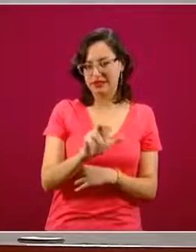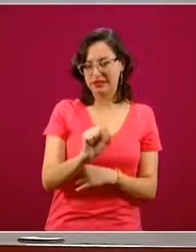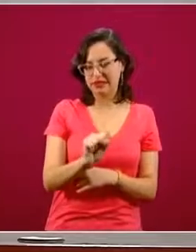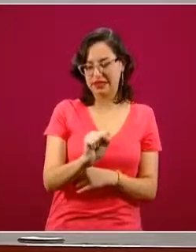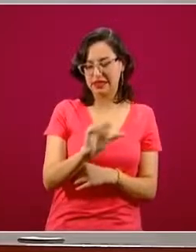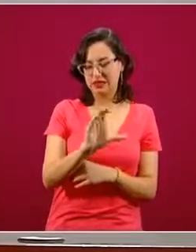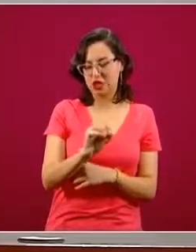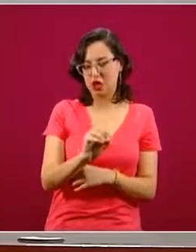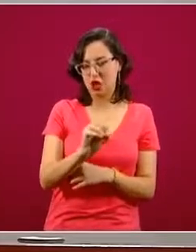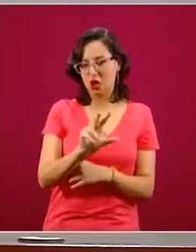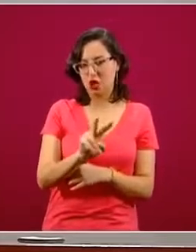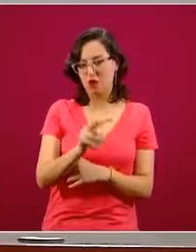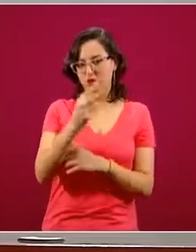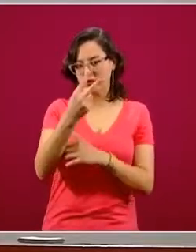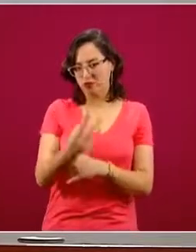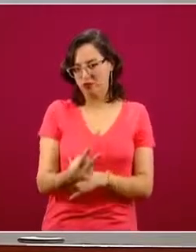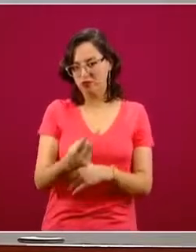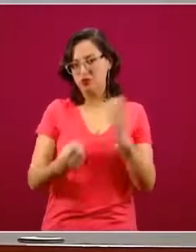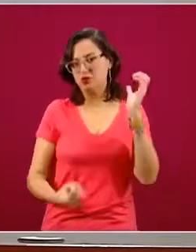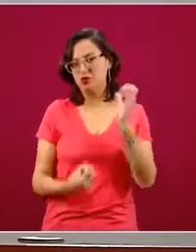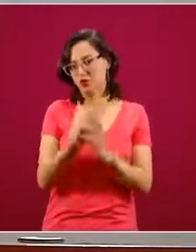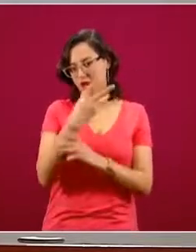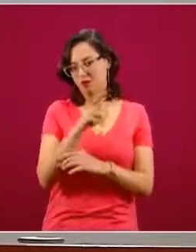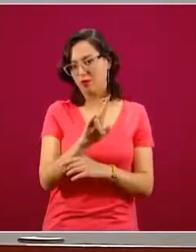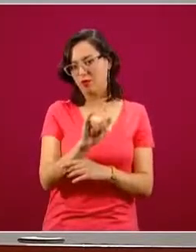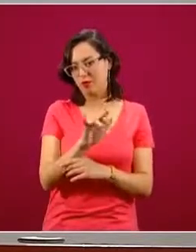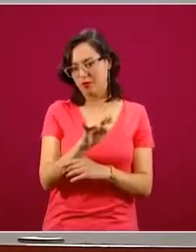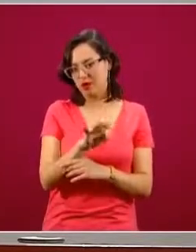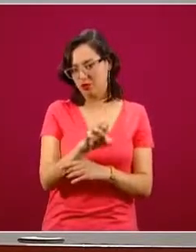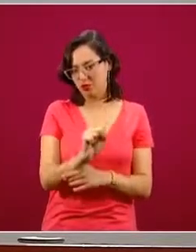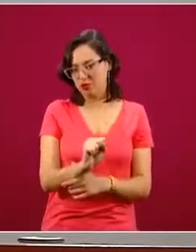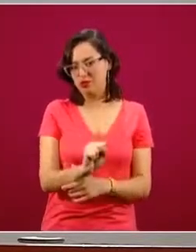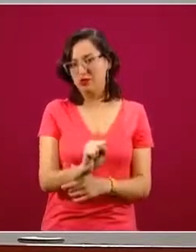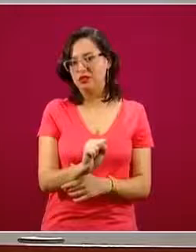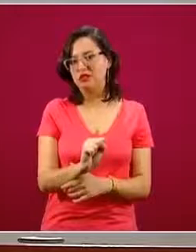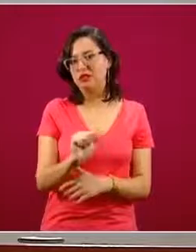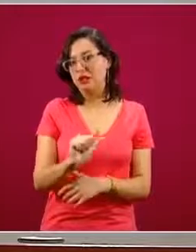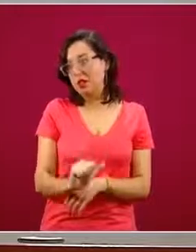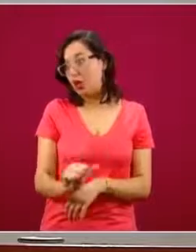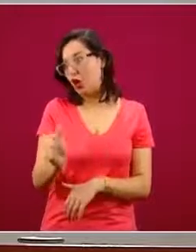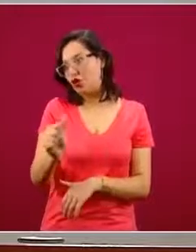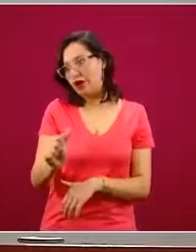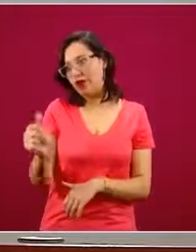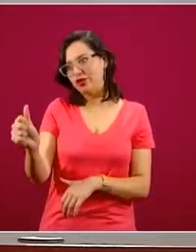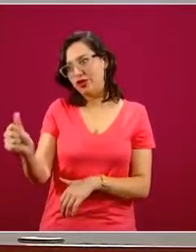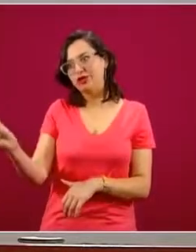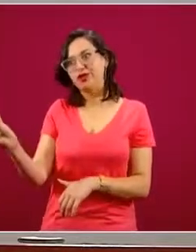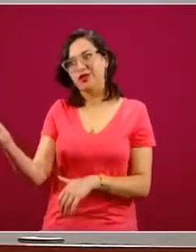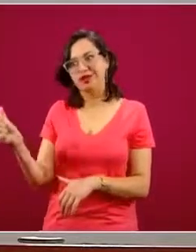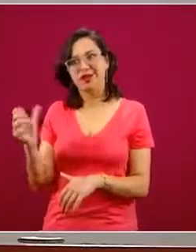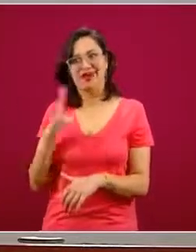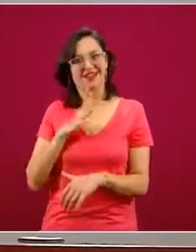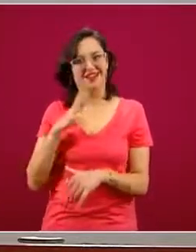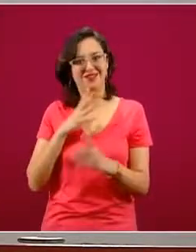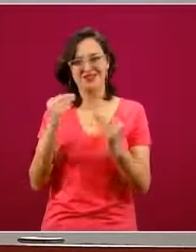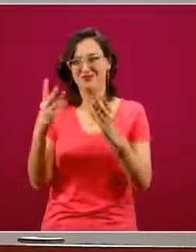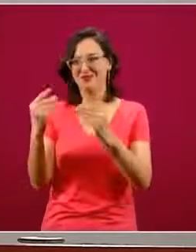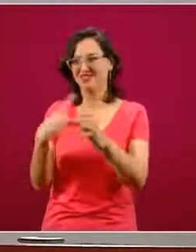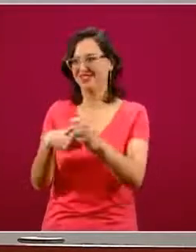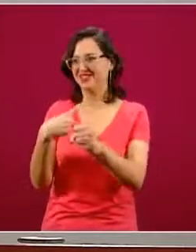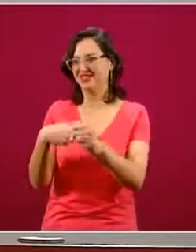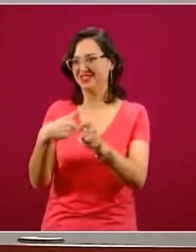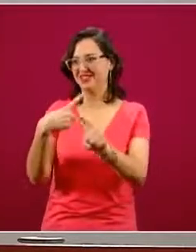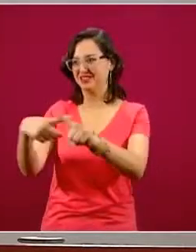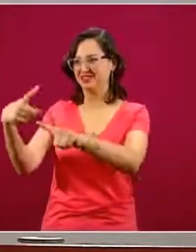virus causante del COVID, respecto a otras posibles causas, algunas de ellas infecciosas y otras